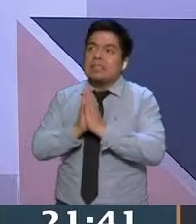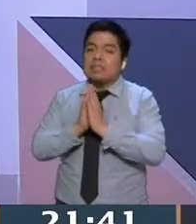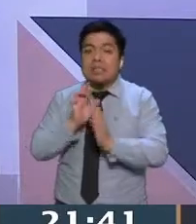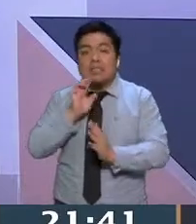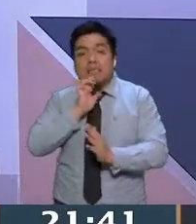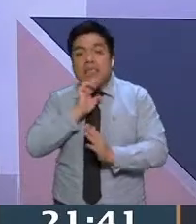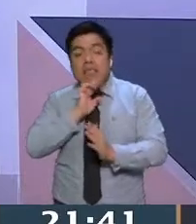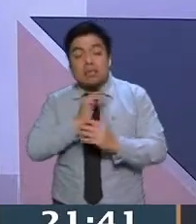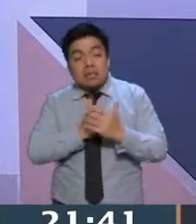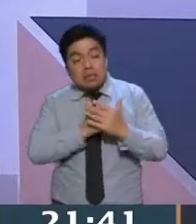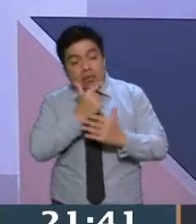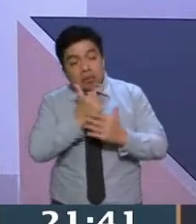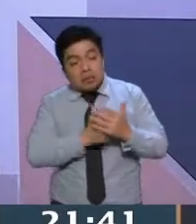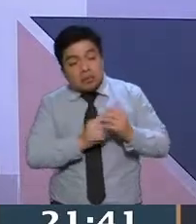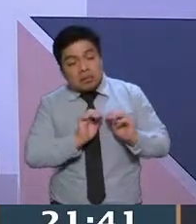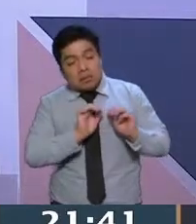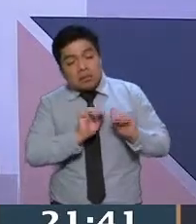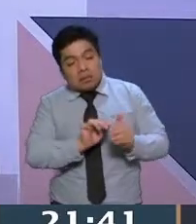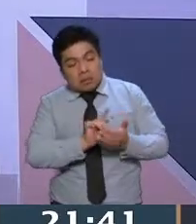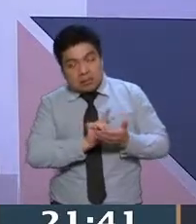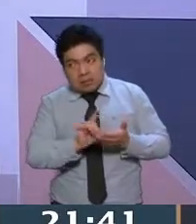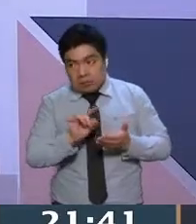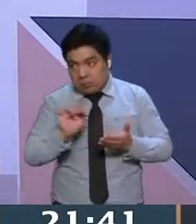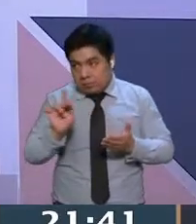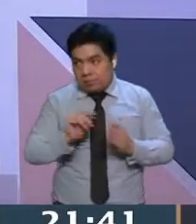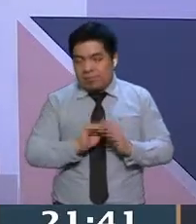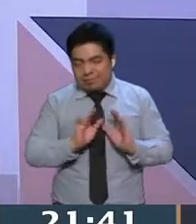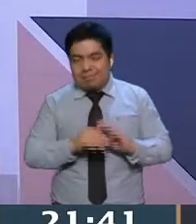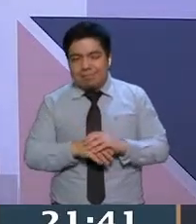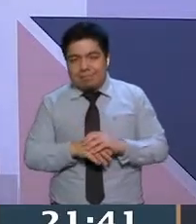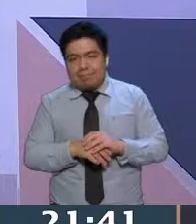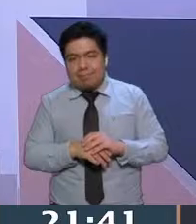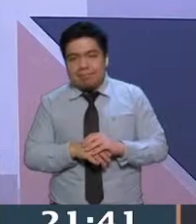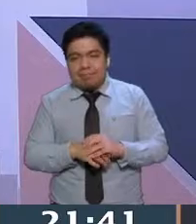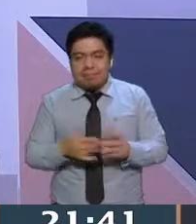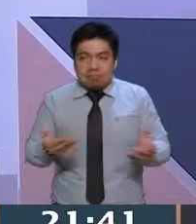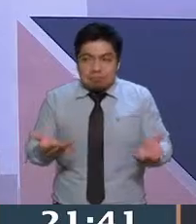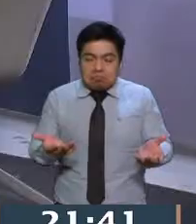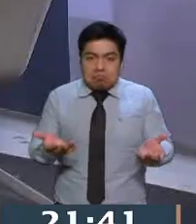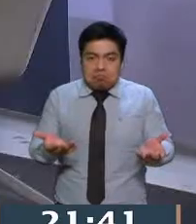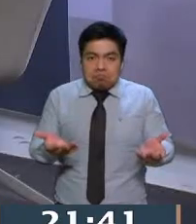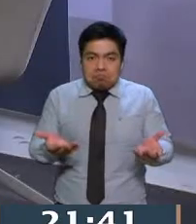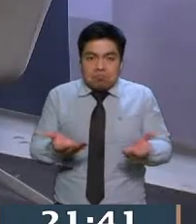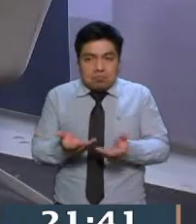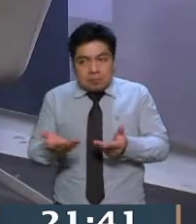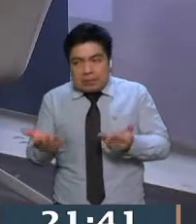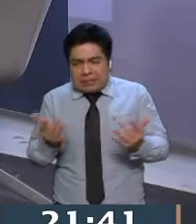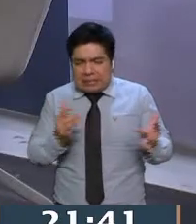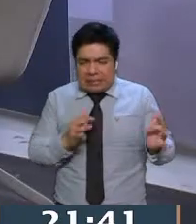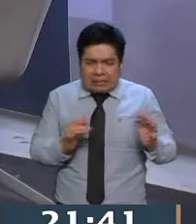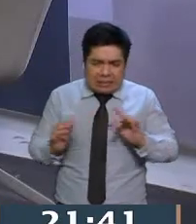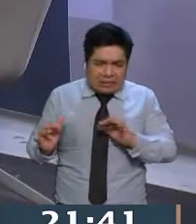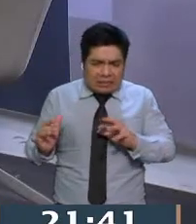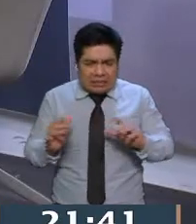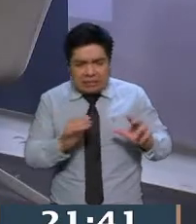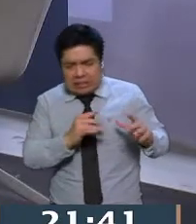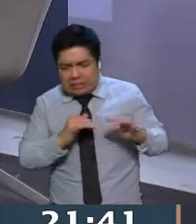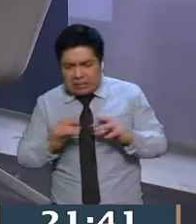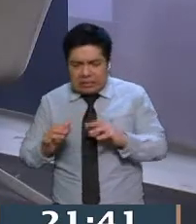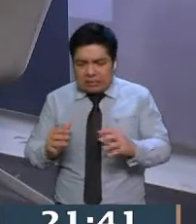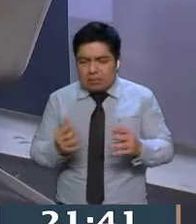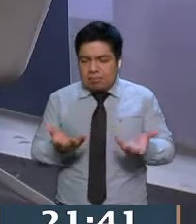en el padrón electoral porque es su derecho. Bueno, era un paréntesis. Pues, dicho esto, es un caudal de gente que ahora sí que